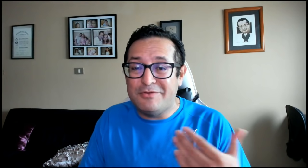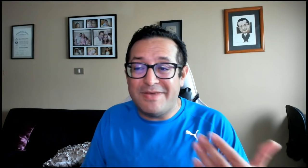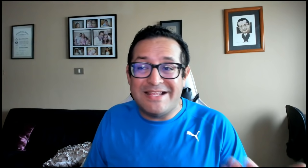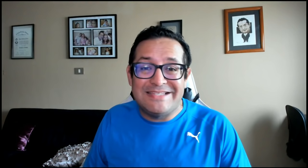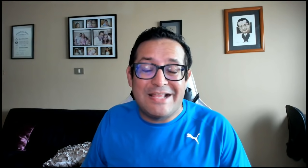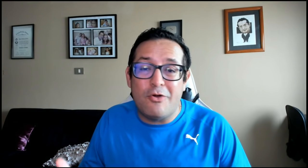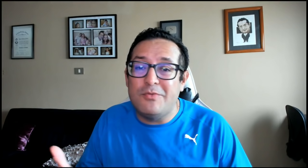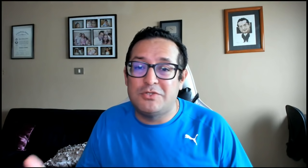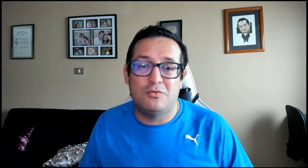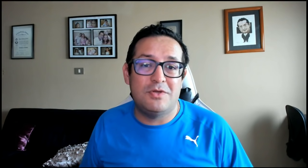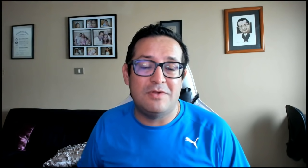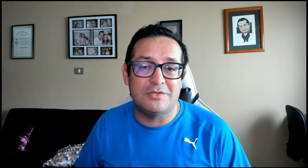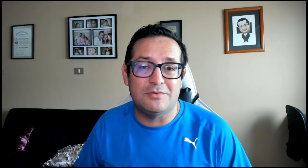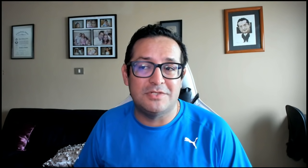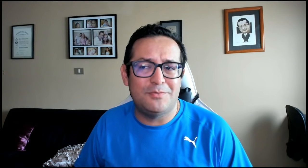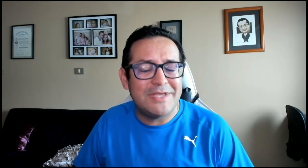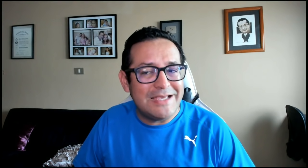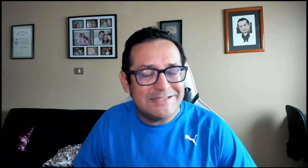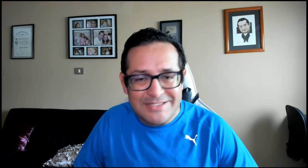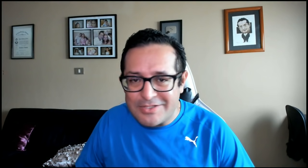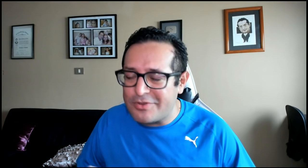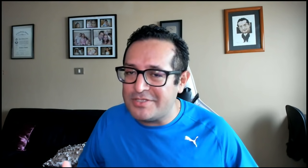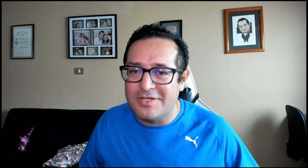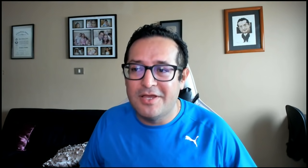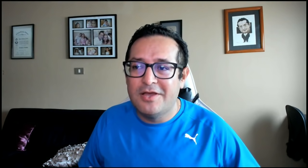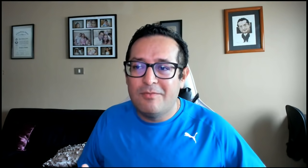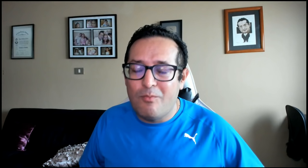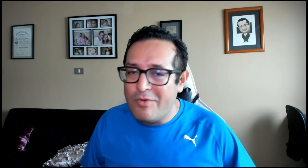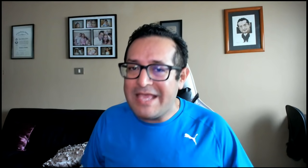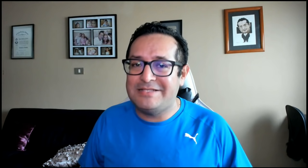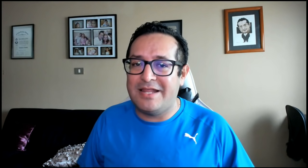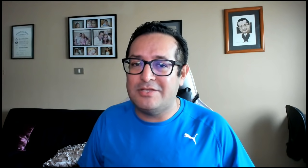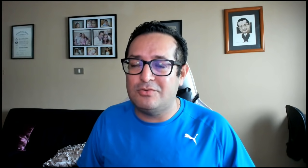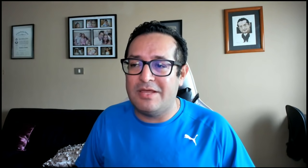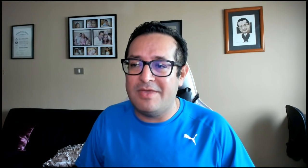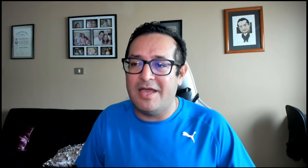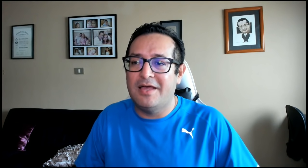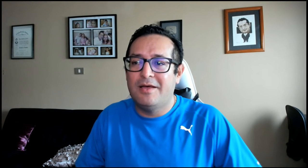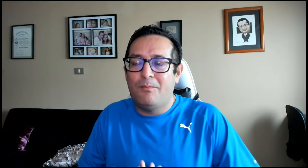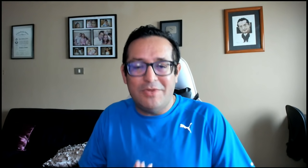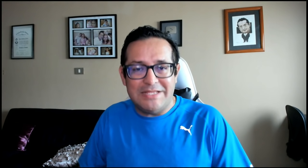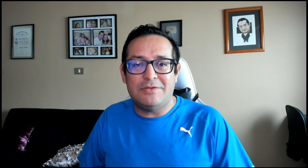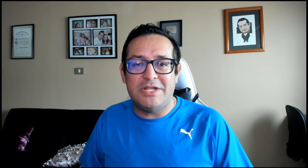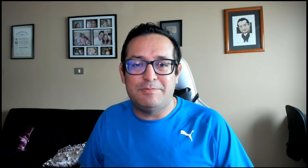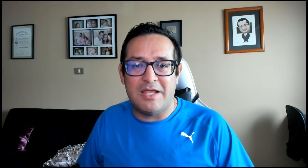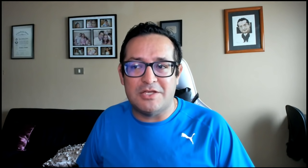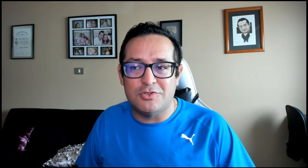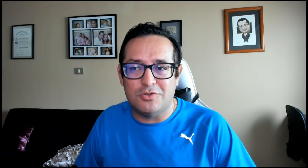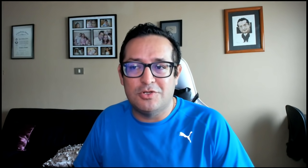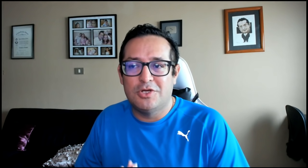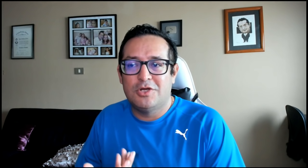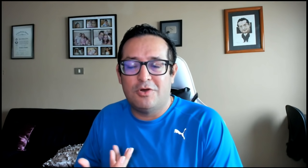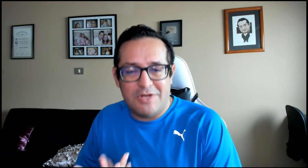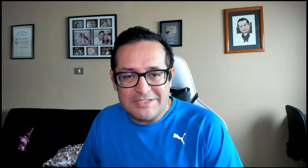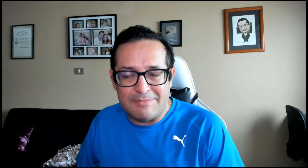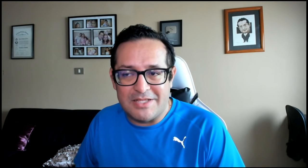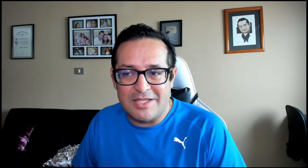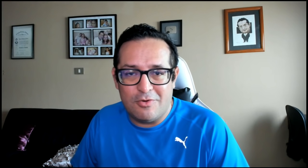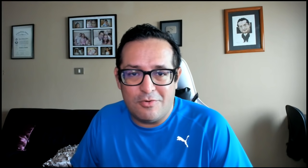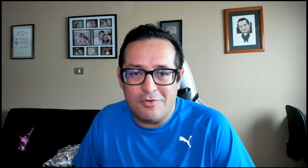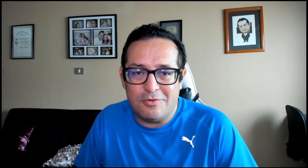que también nos vaya a decir cómo estuvieron las cosas porque si están cosas muy extrañas todavía pueden tener una explicación